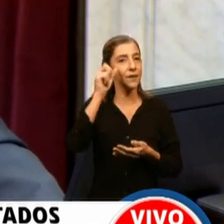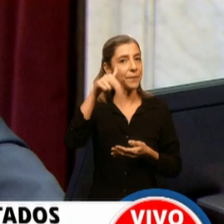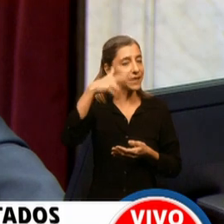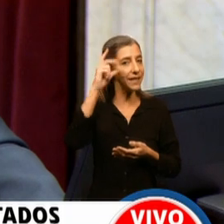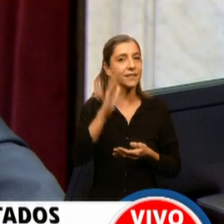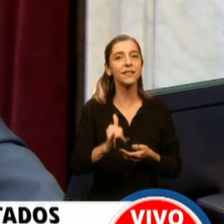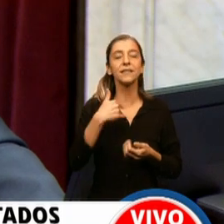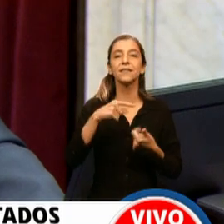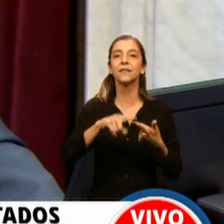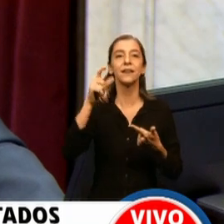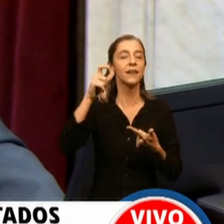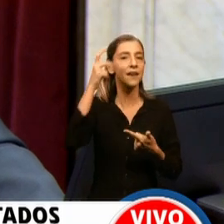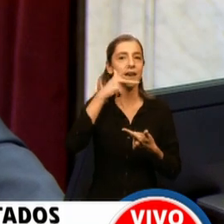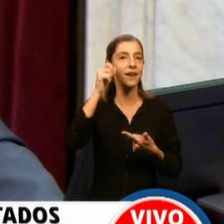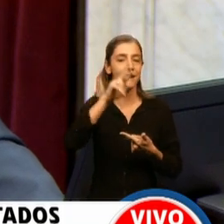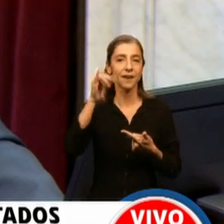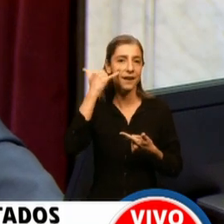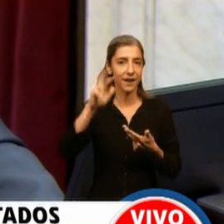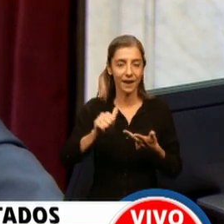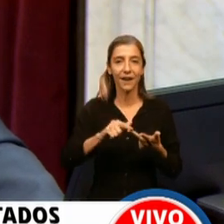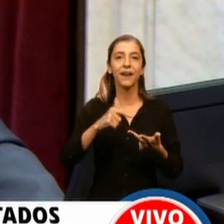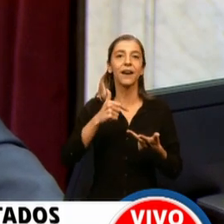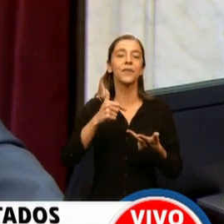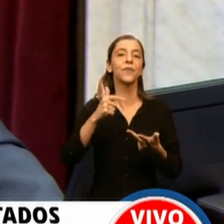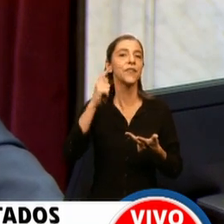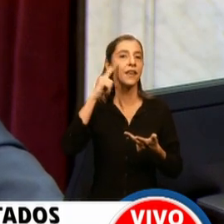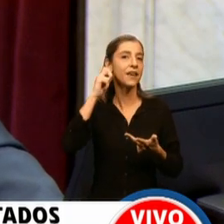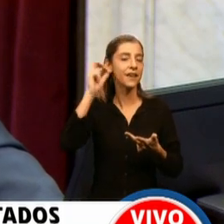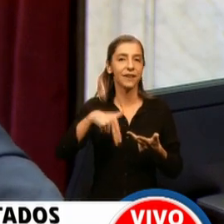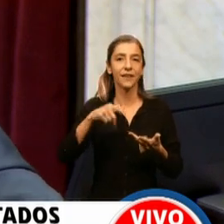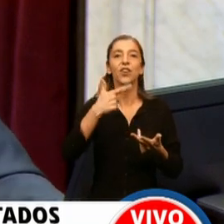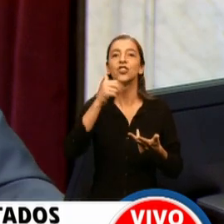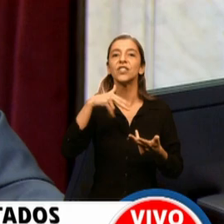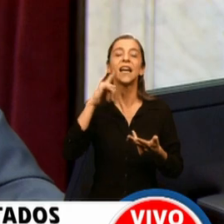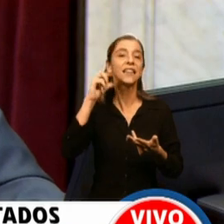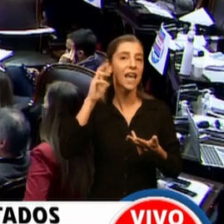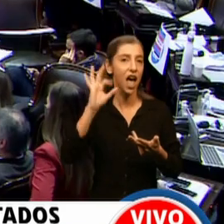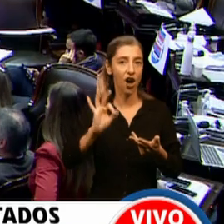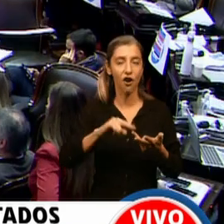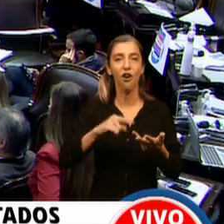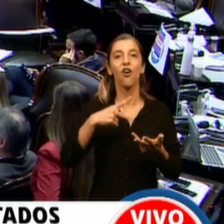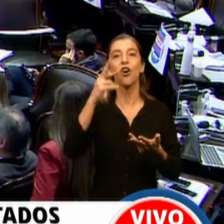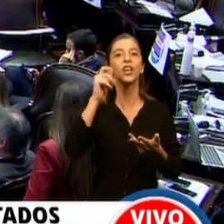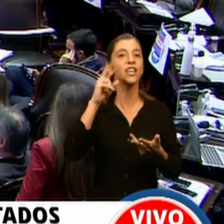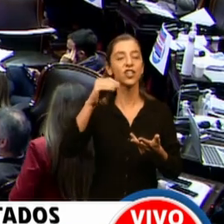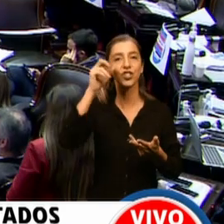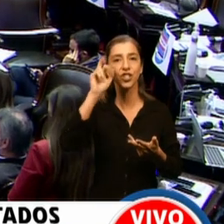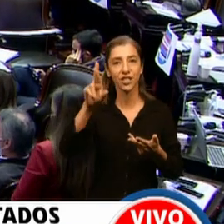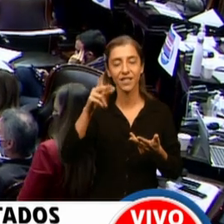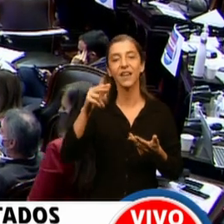diputado herrera bernardo diputado y gong santiago diputado kirchner máximo